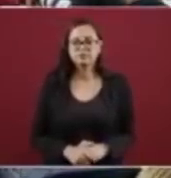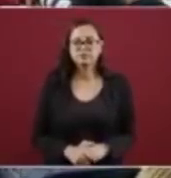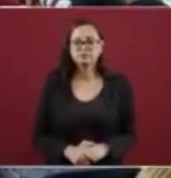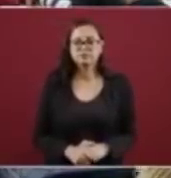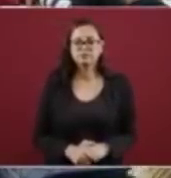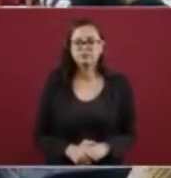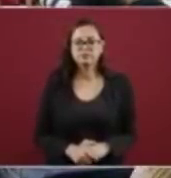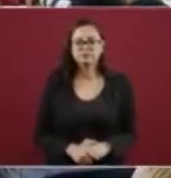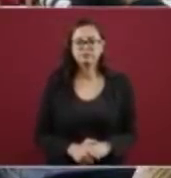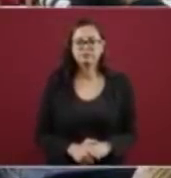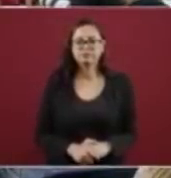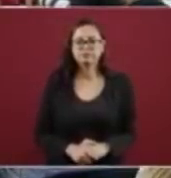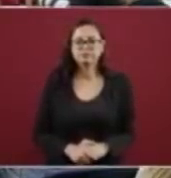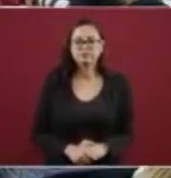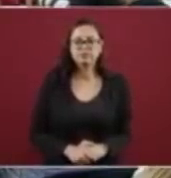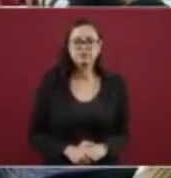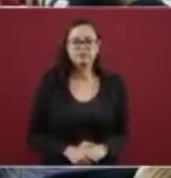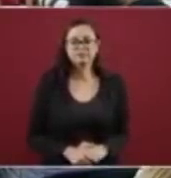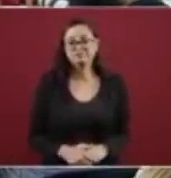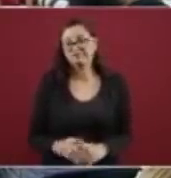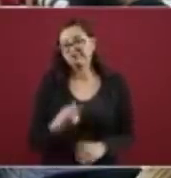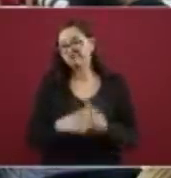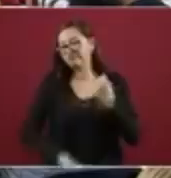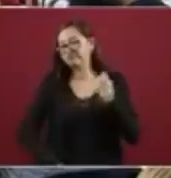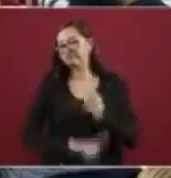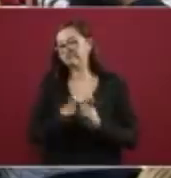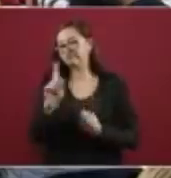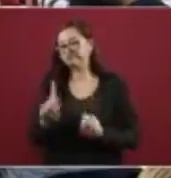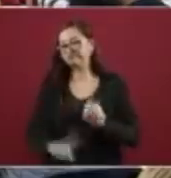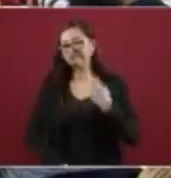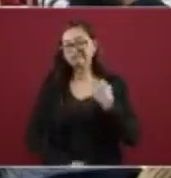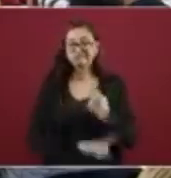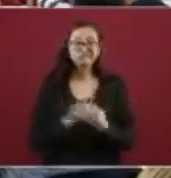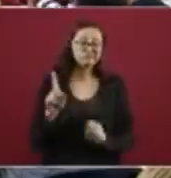Este es un problema.